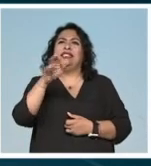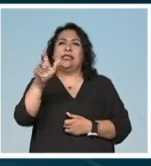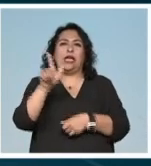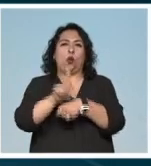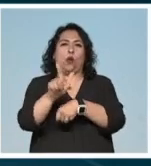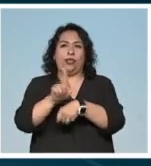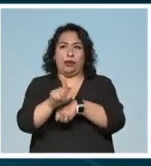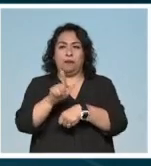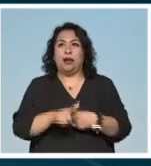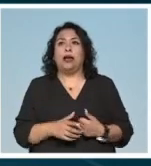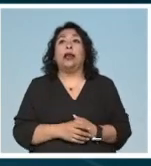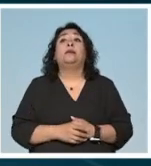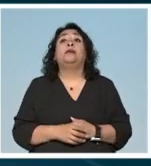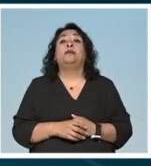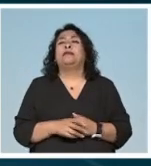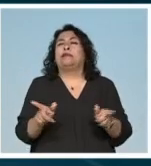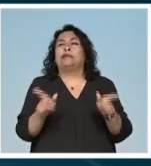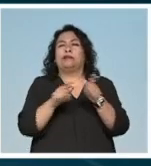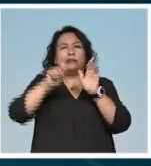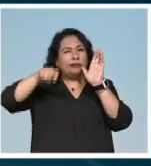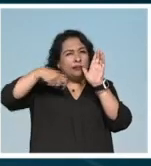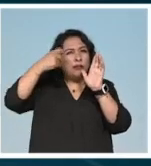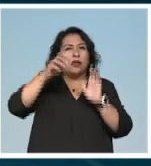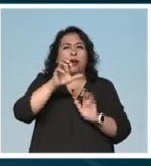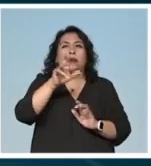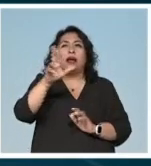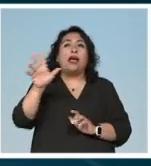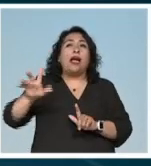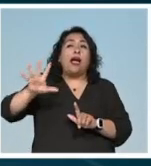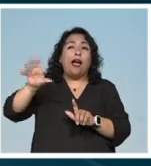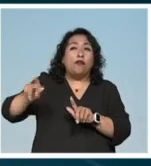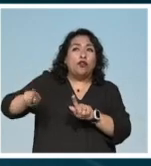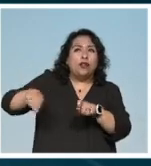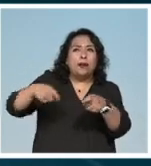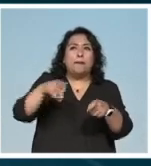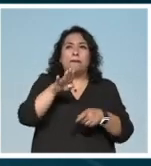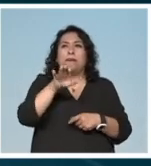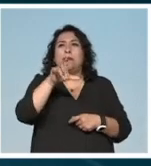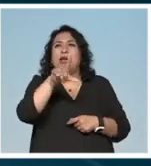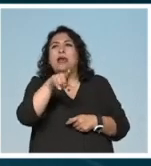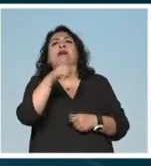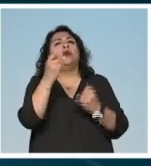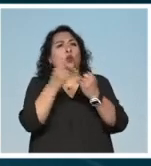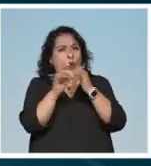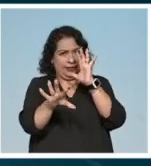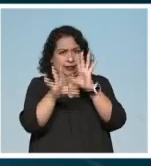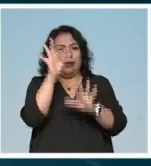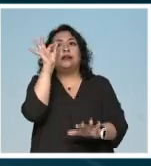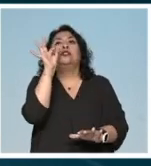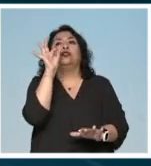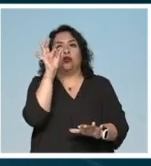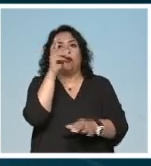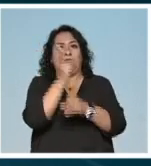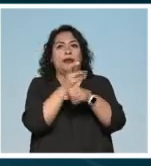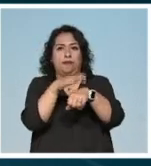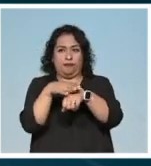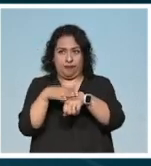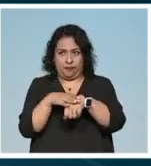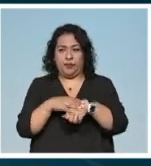Guatemala. El cortometraje Carabalí, de la afrodescendiente Mary Tewol de Serrano, también fue seleccionada en esta